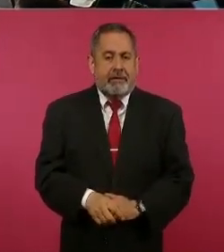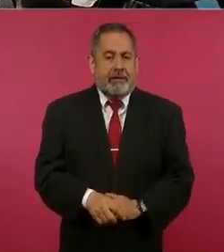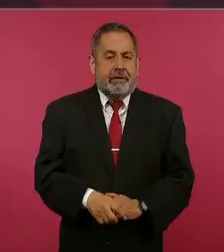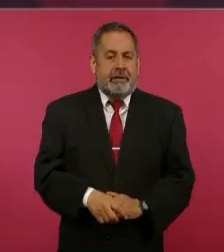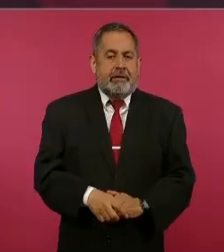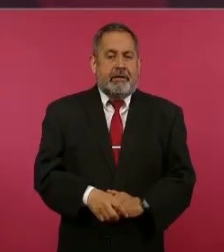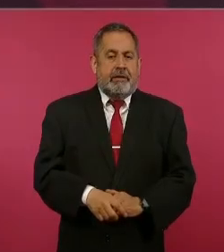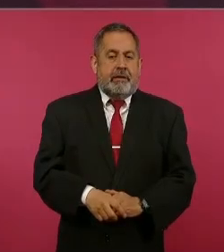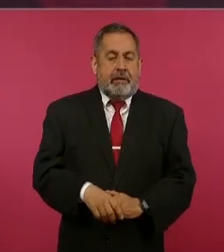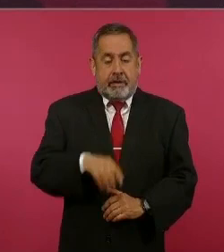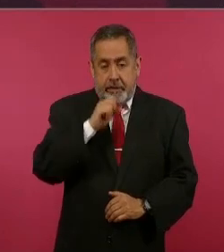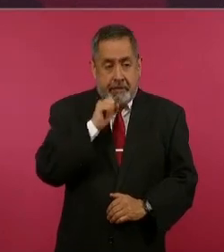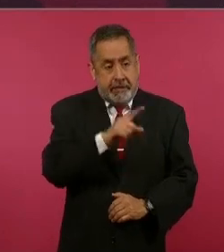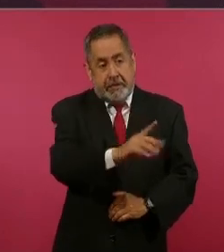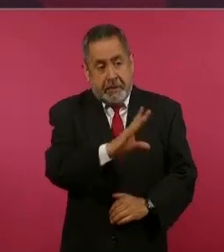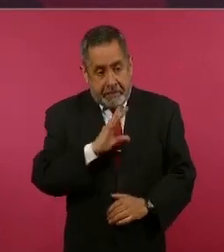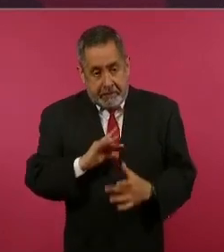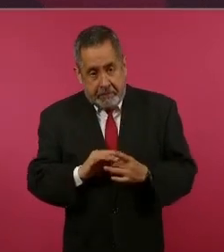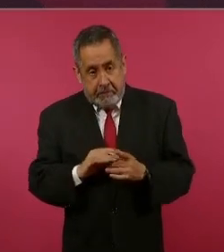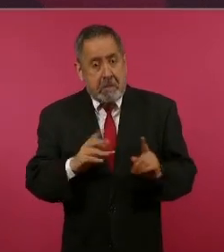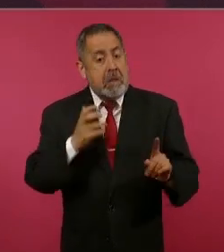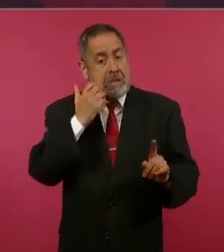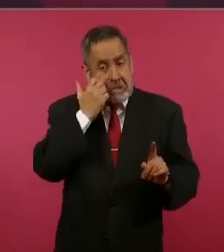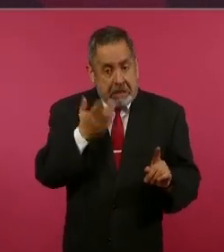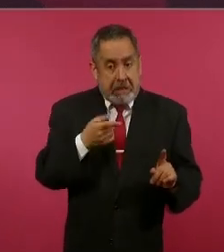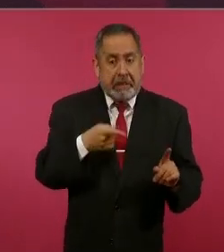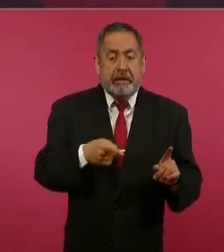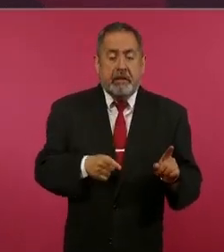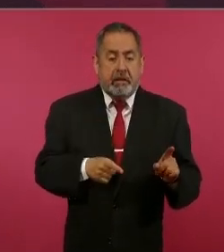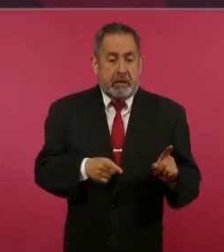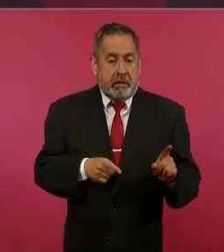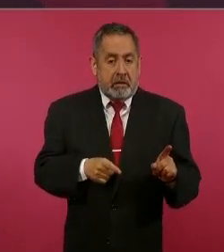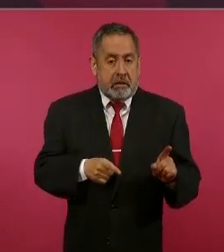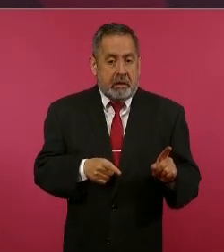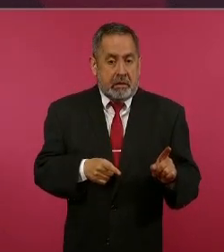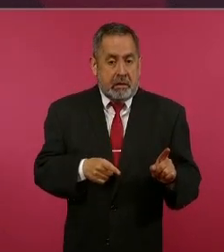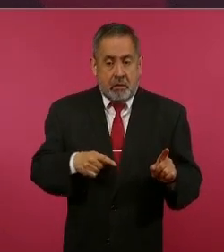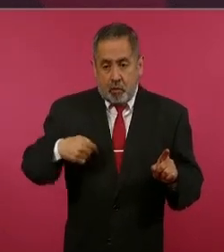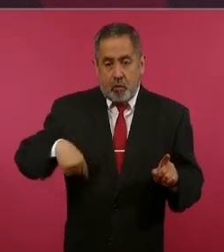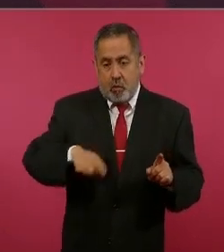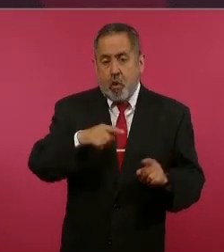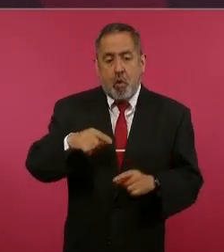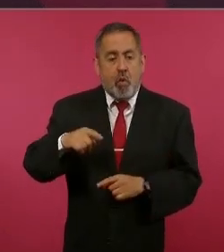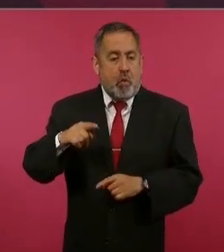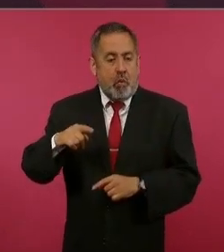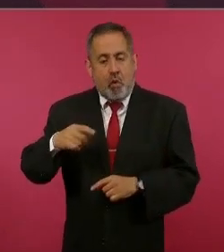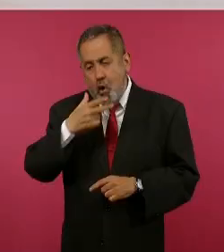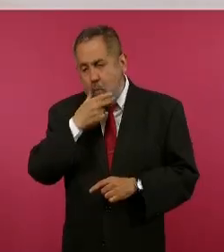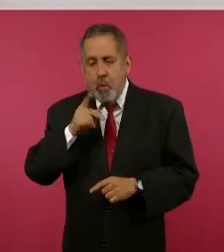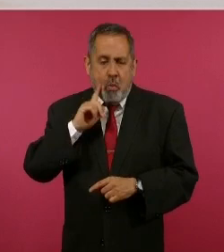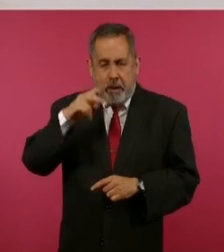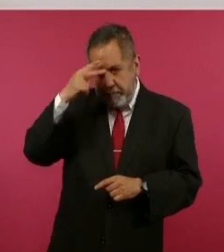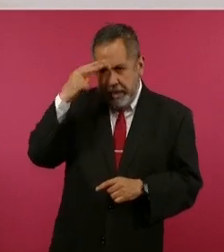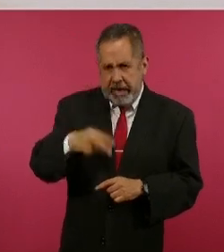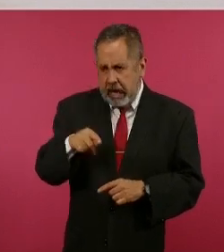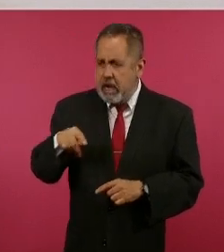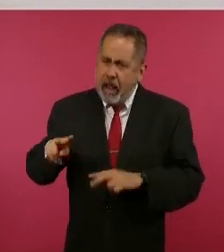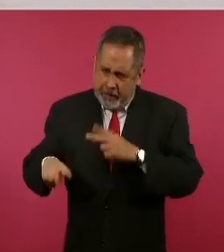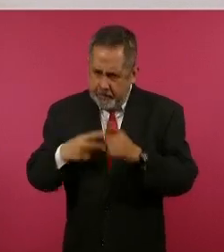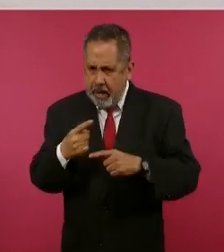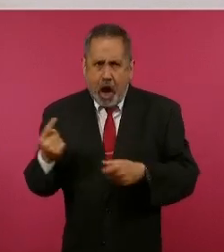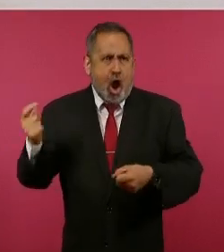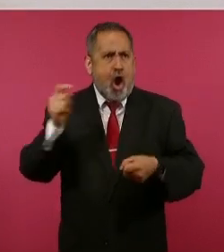Y nos plantearon que querían que fuese un mexicano, y nosotros le